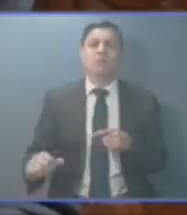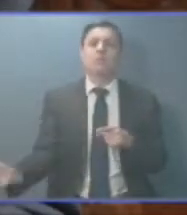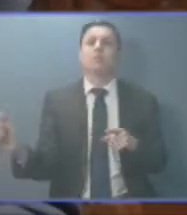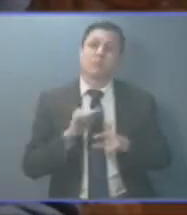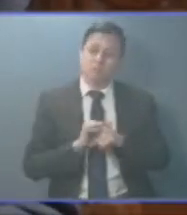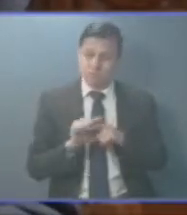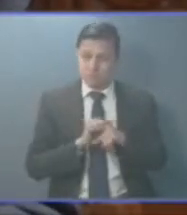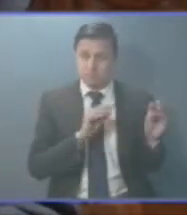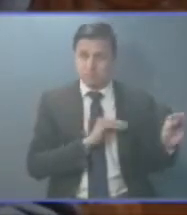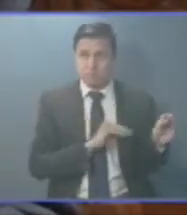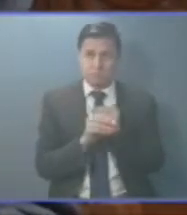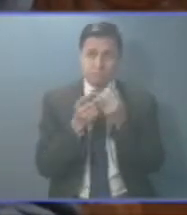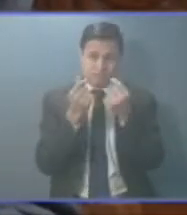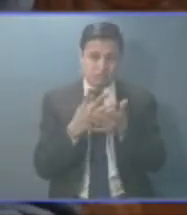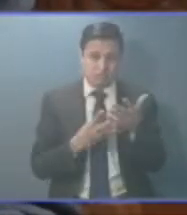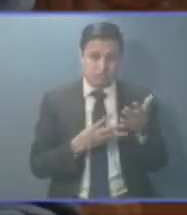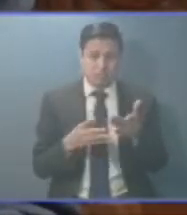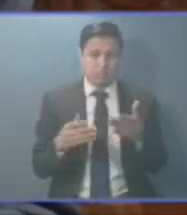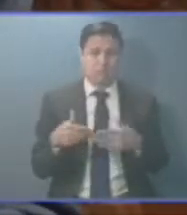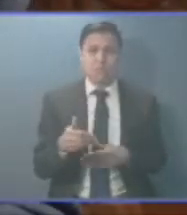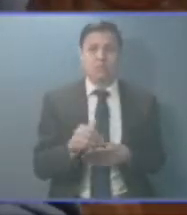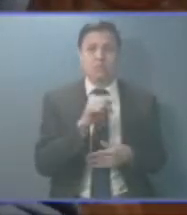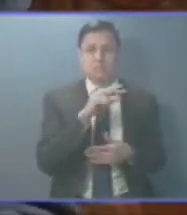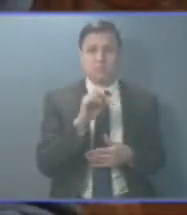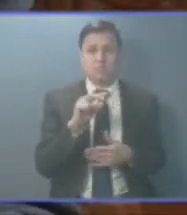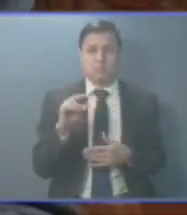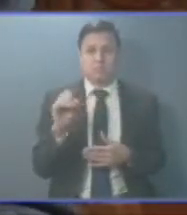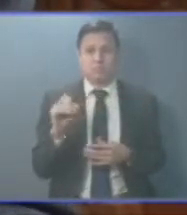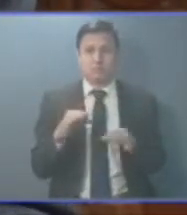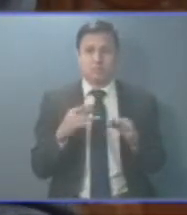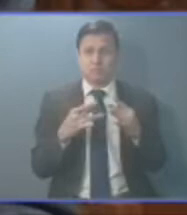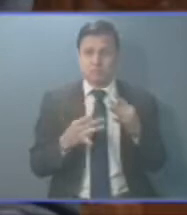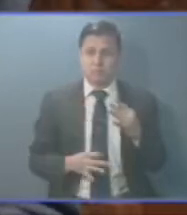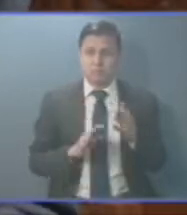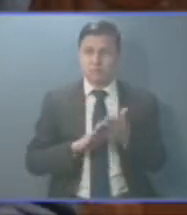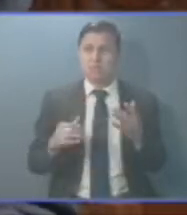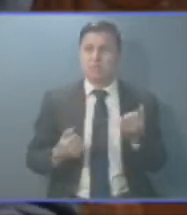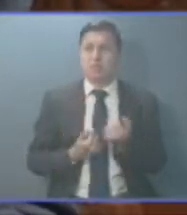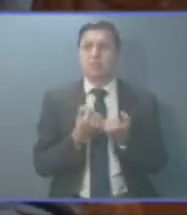ejercicio financiero fiscal 2020 la Ley de Salarios